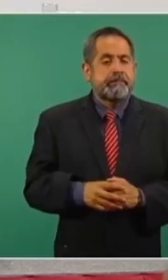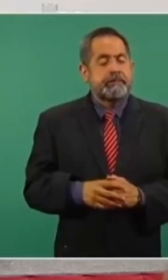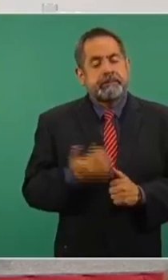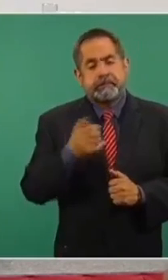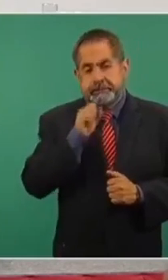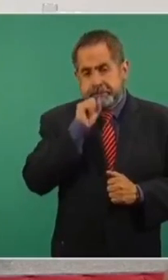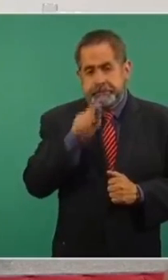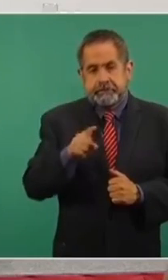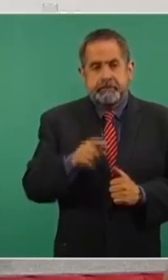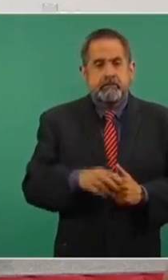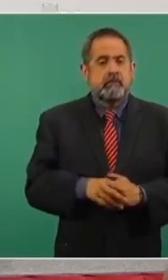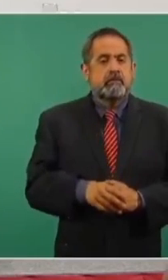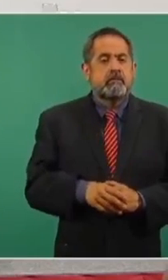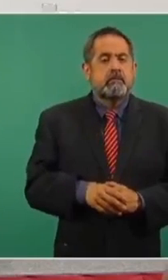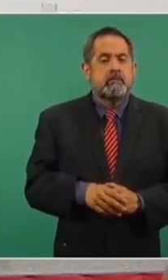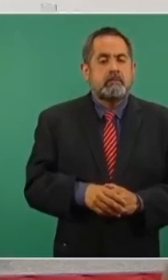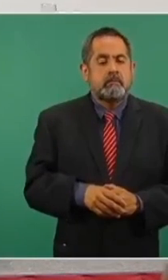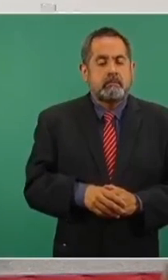también